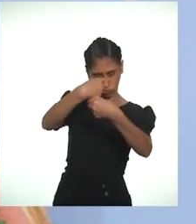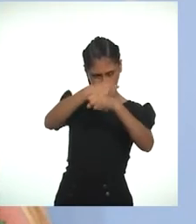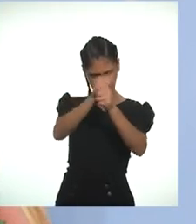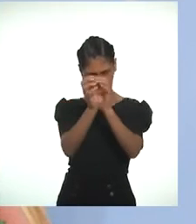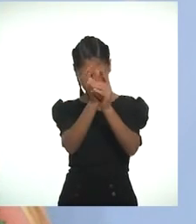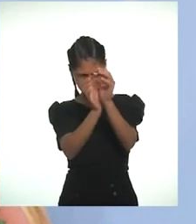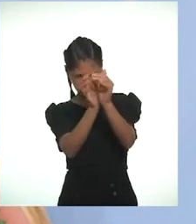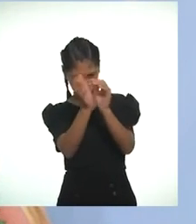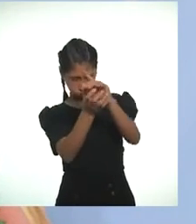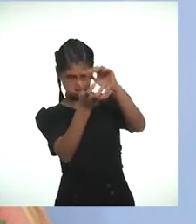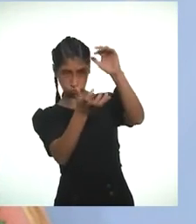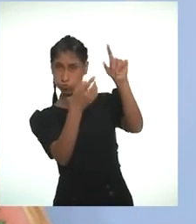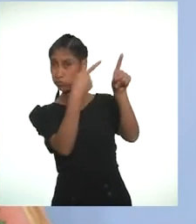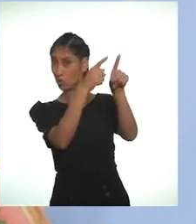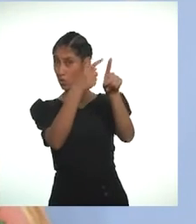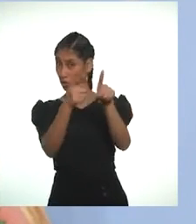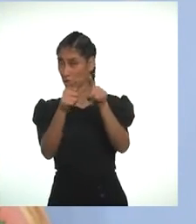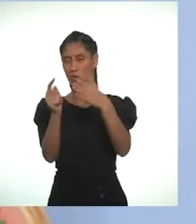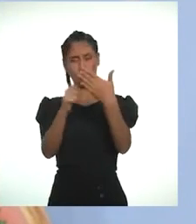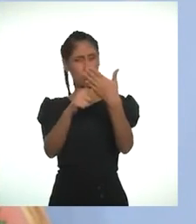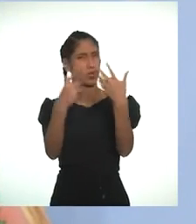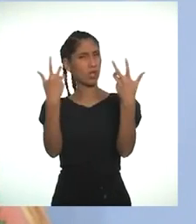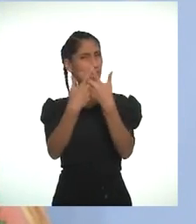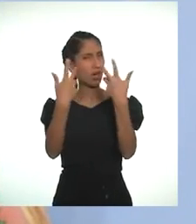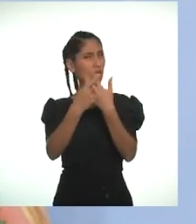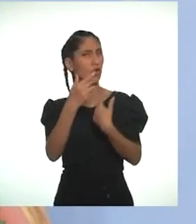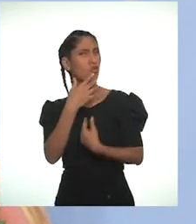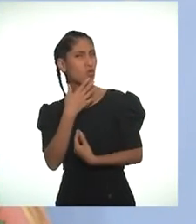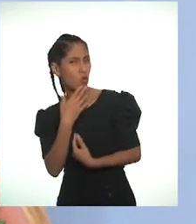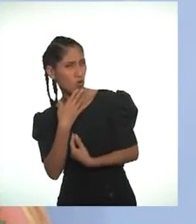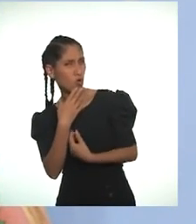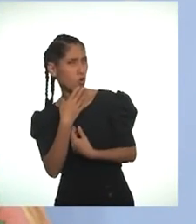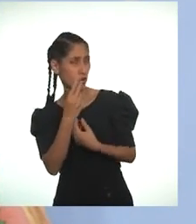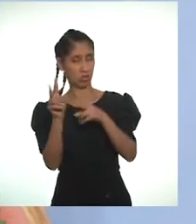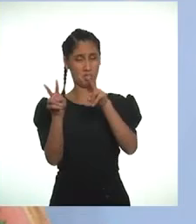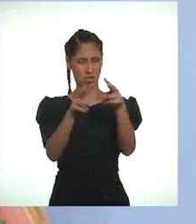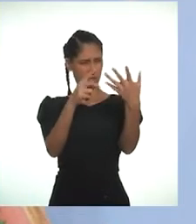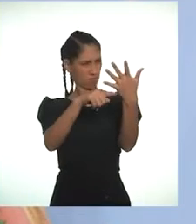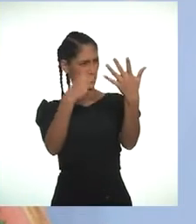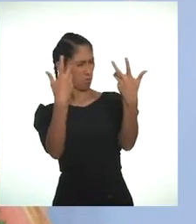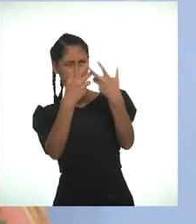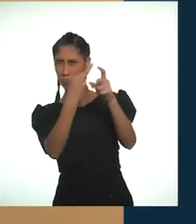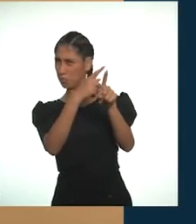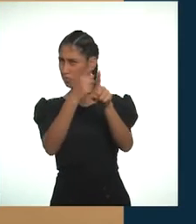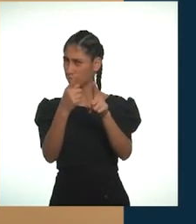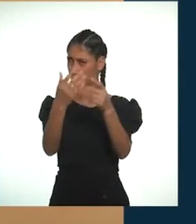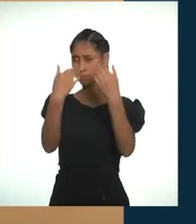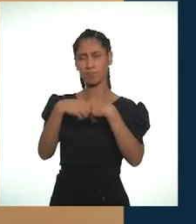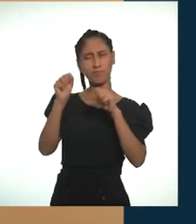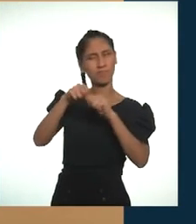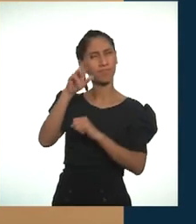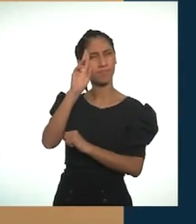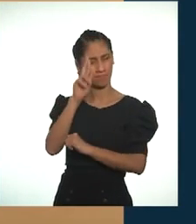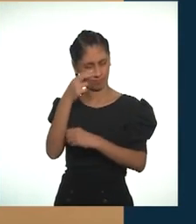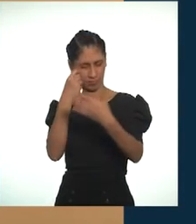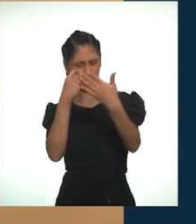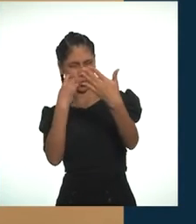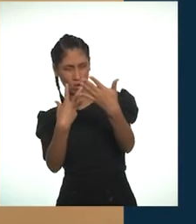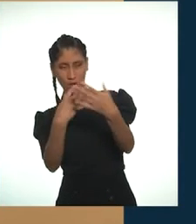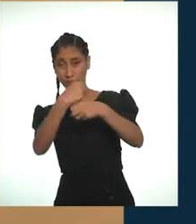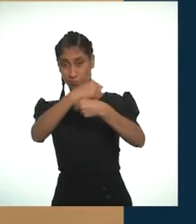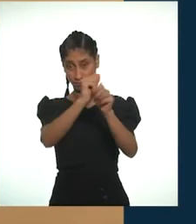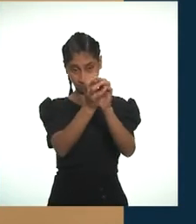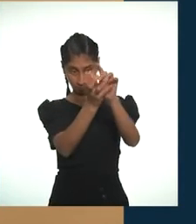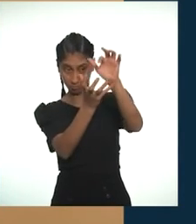pueblos originarios, mediante símbolos, colores, cosmovisión y referentes. Tienen mucho valor,